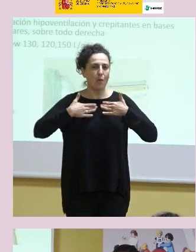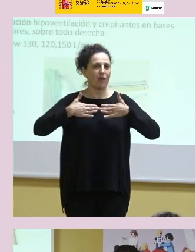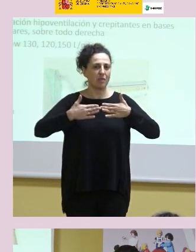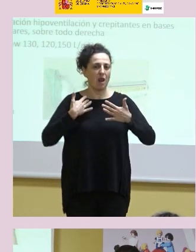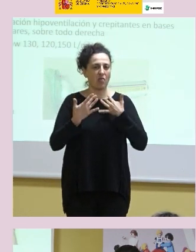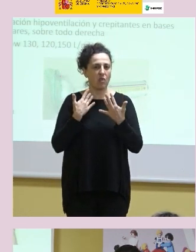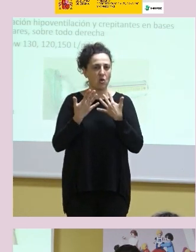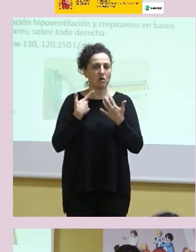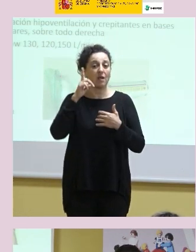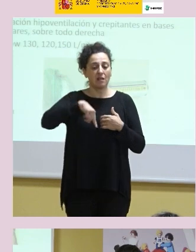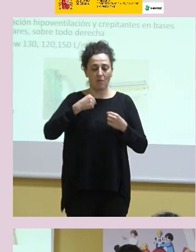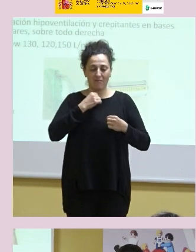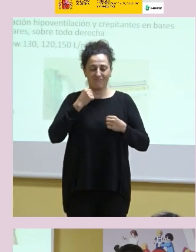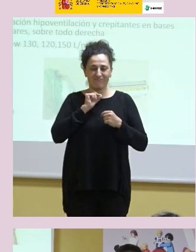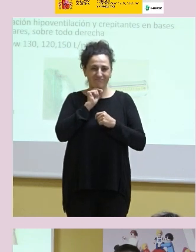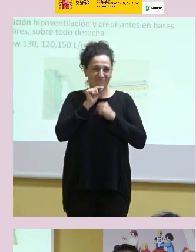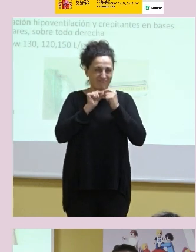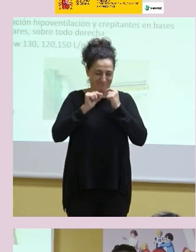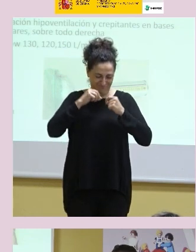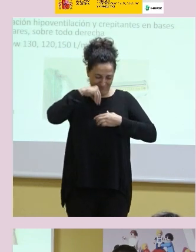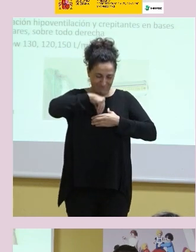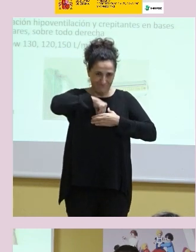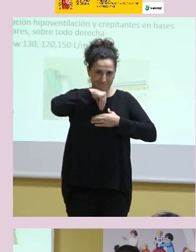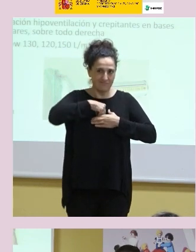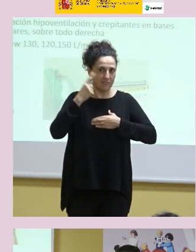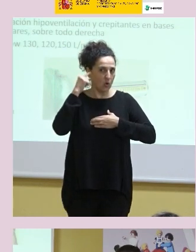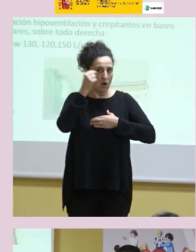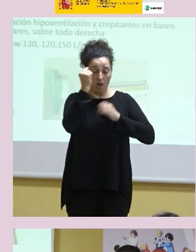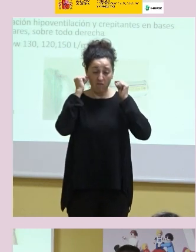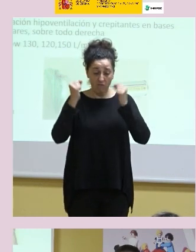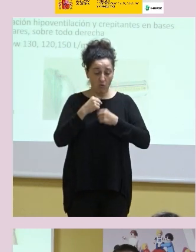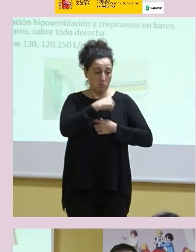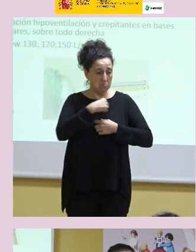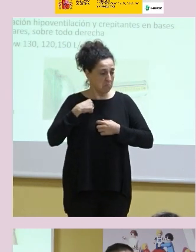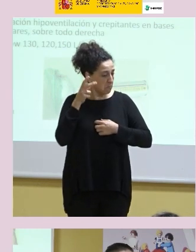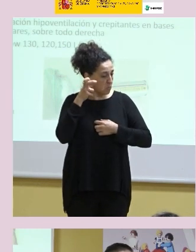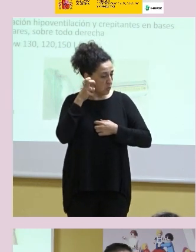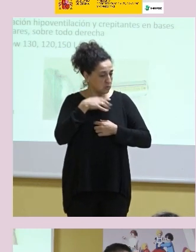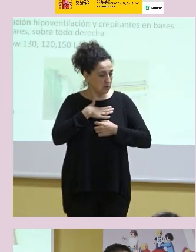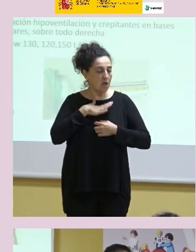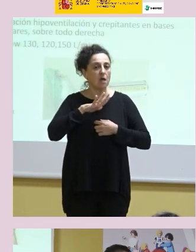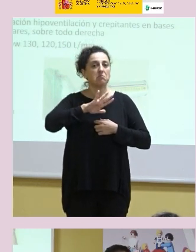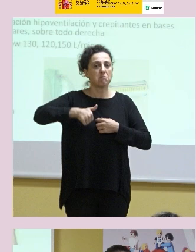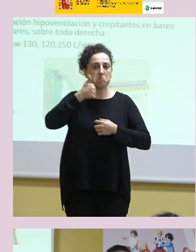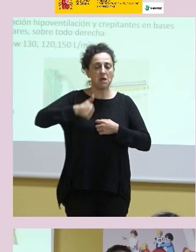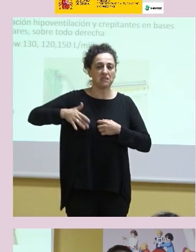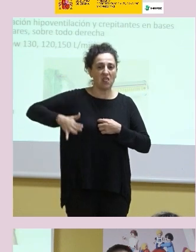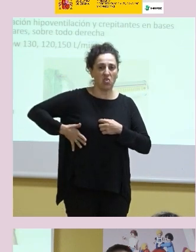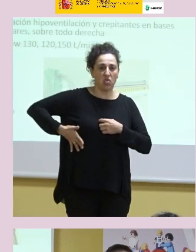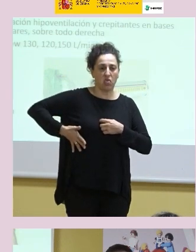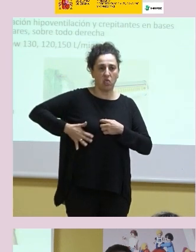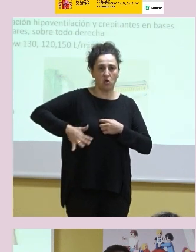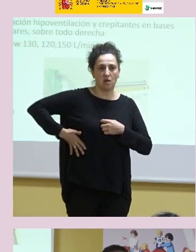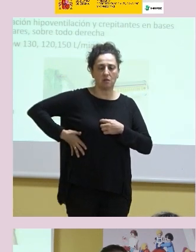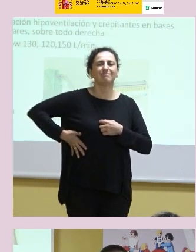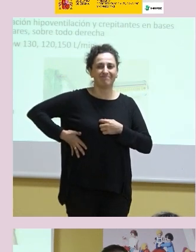de secreciones, lo escuchamos con el fonendo, sobre todo en la zona basal derecha, entonces también me indica que es el